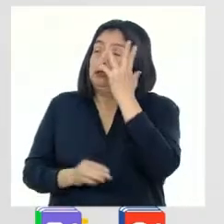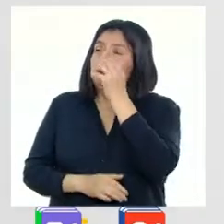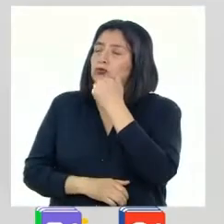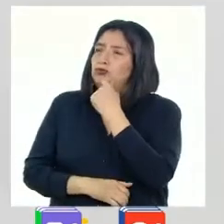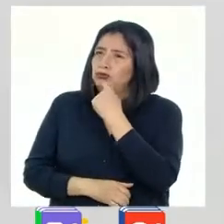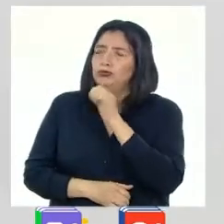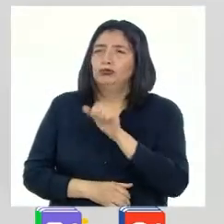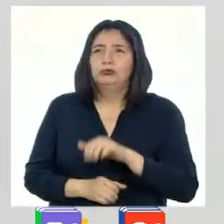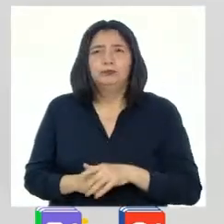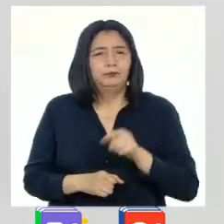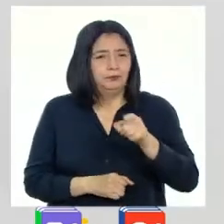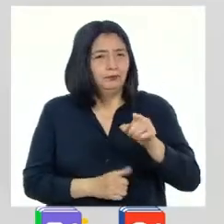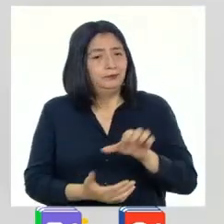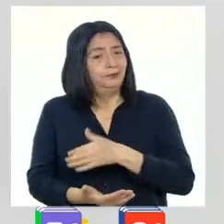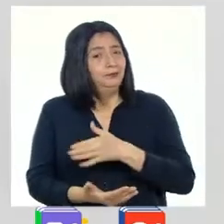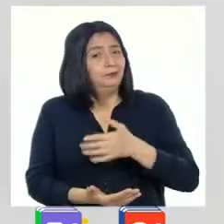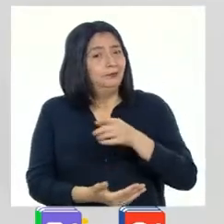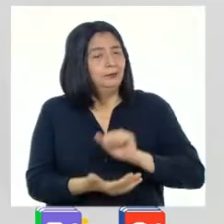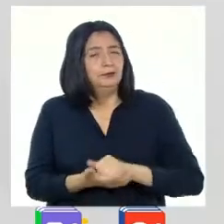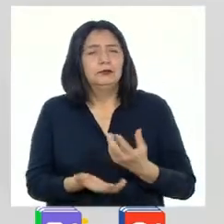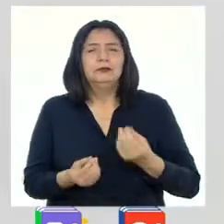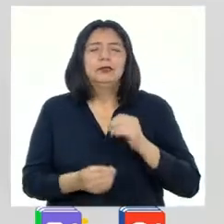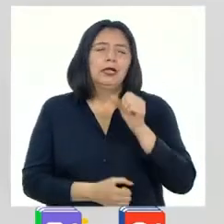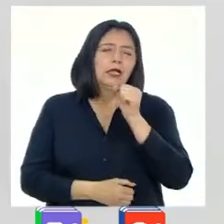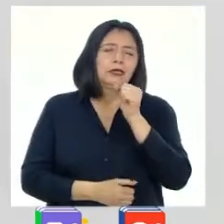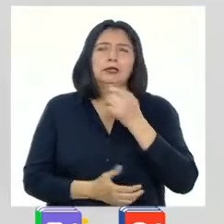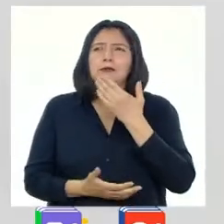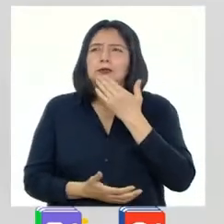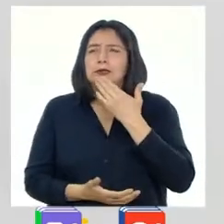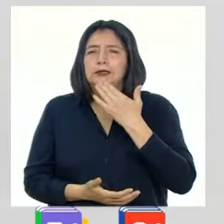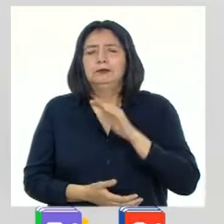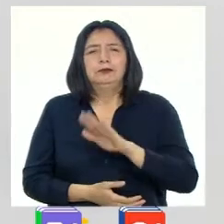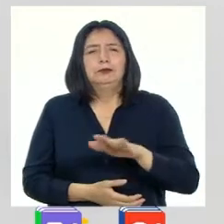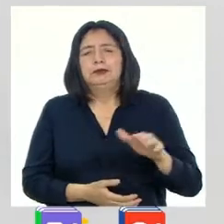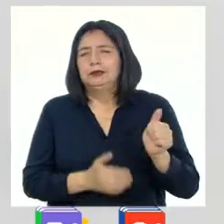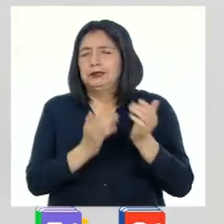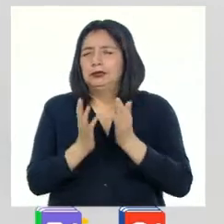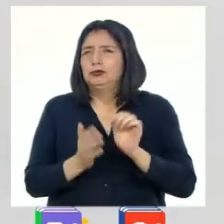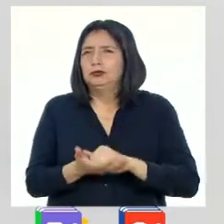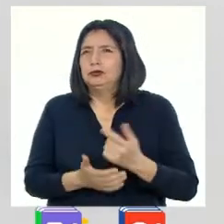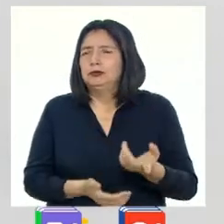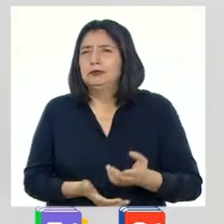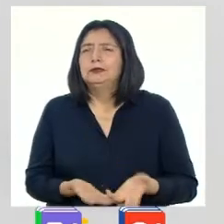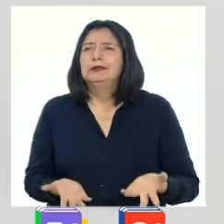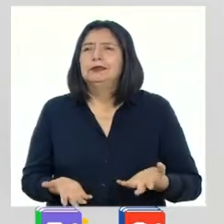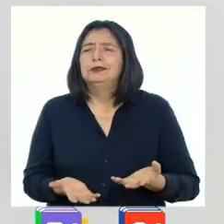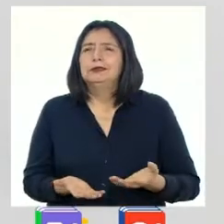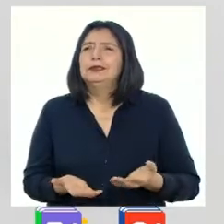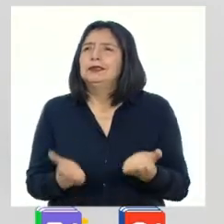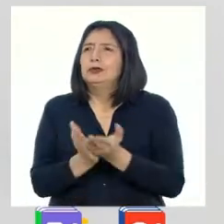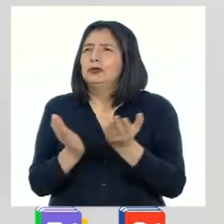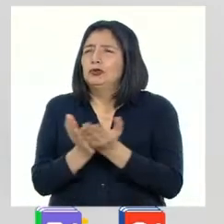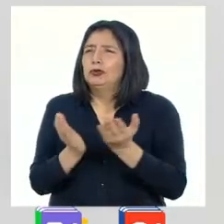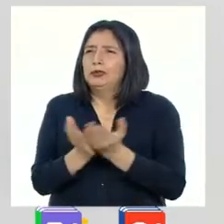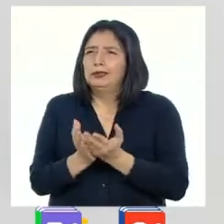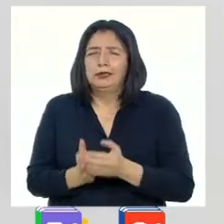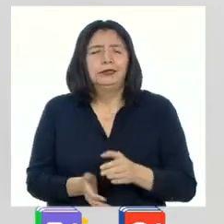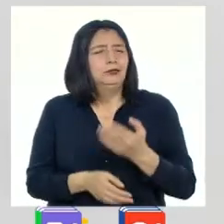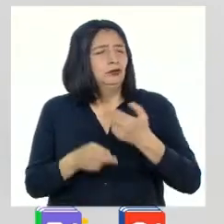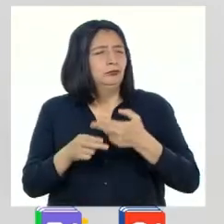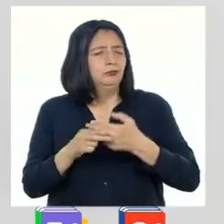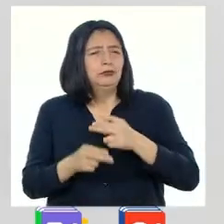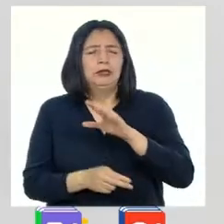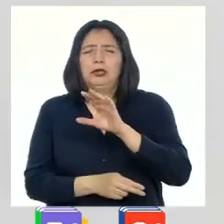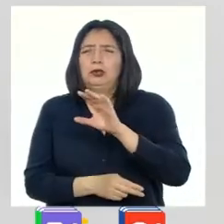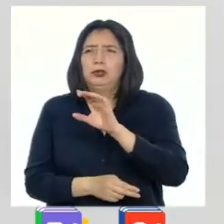hermoso! Esta canción fue interpretada por las y los estudiantes de la iniciativa pedagógica